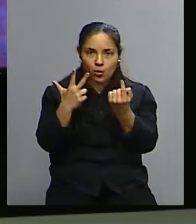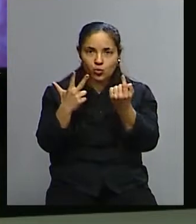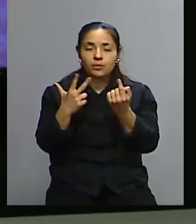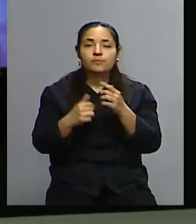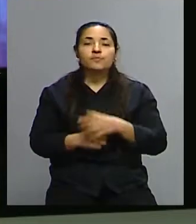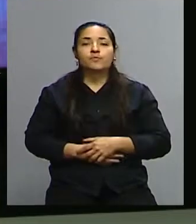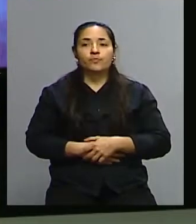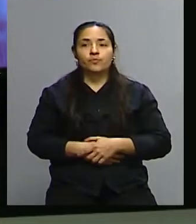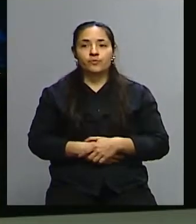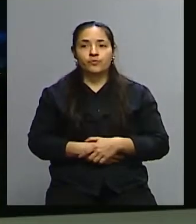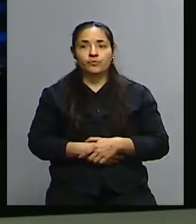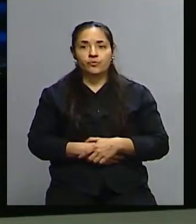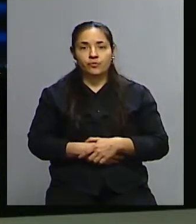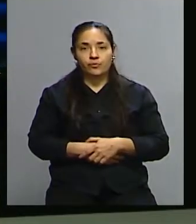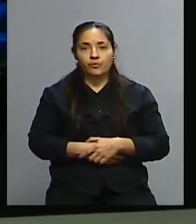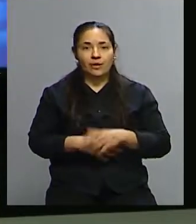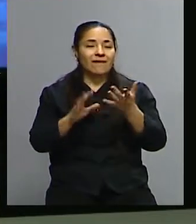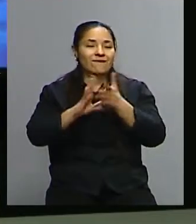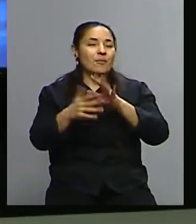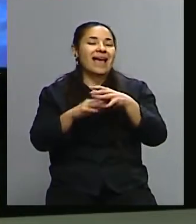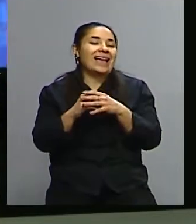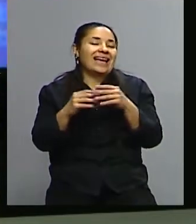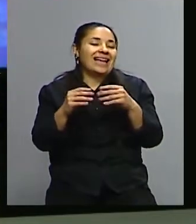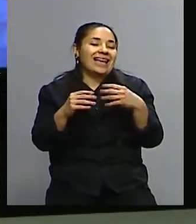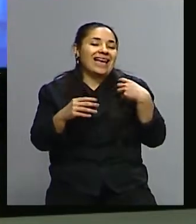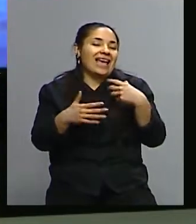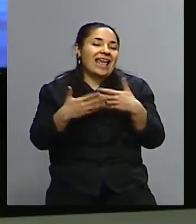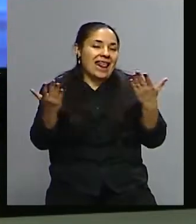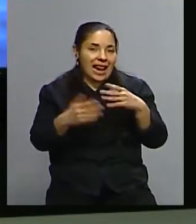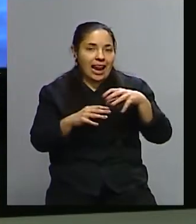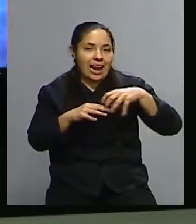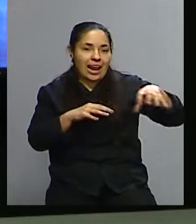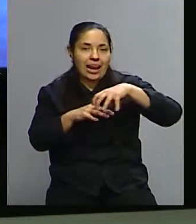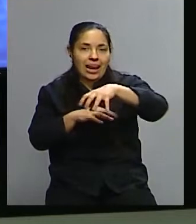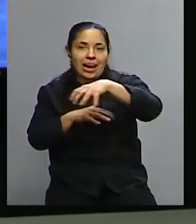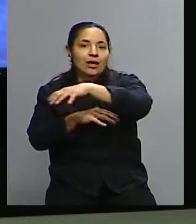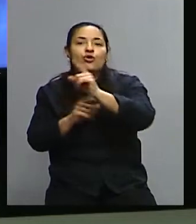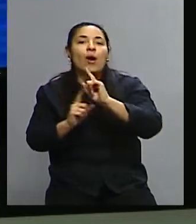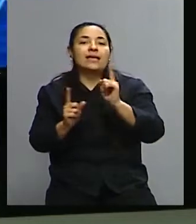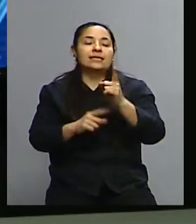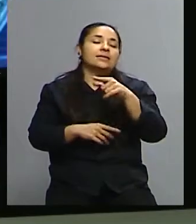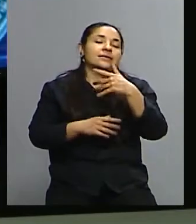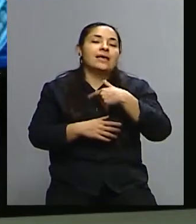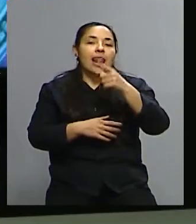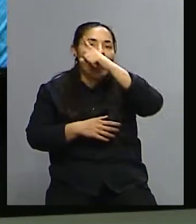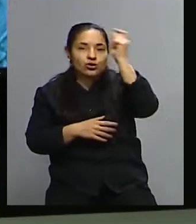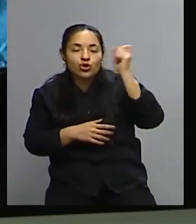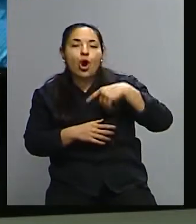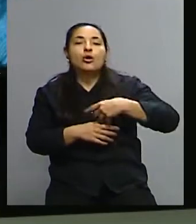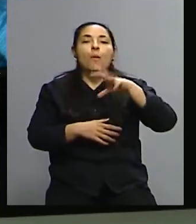esta digamos es una división muy general, ya no haciendo alusión a lo que es nación, provincia y municipios, que después vamos a